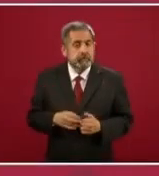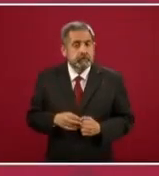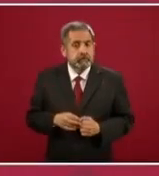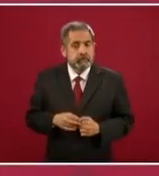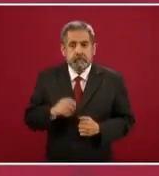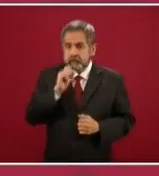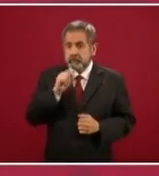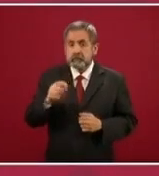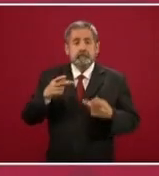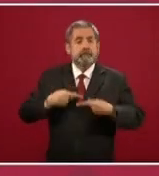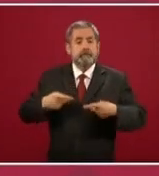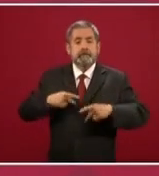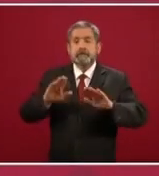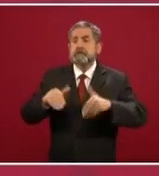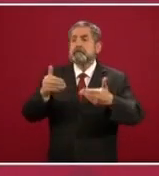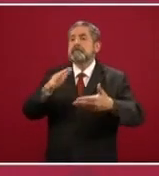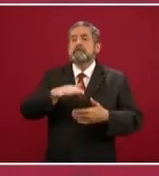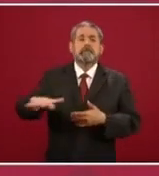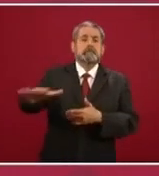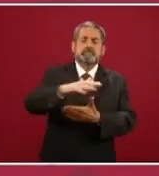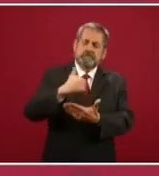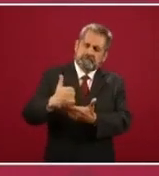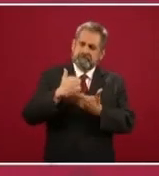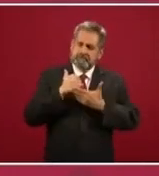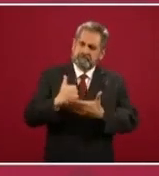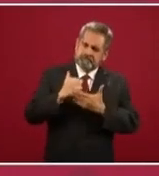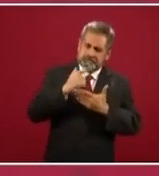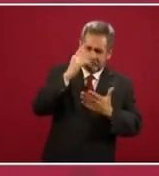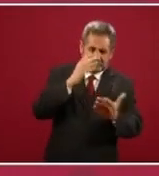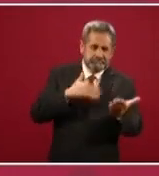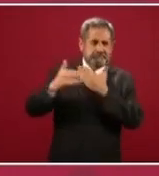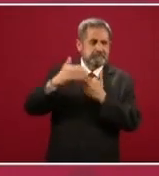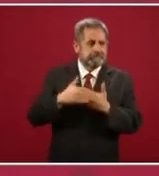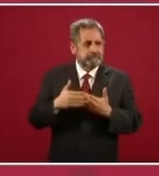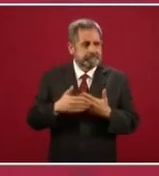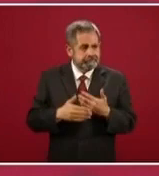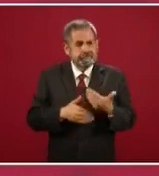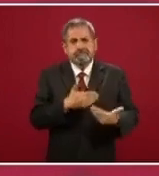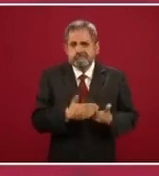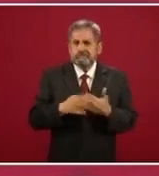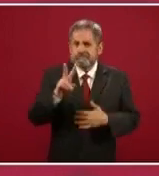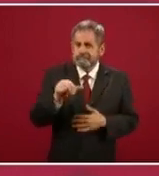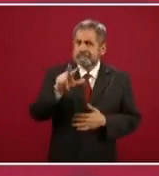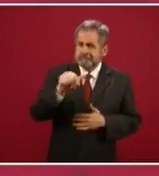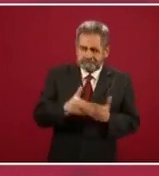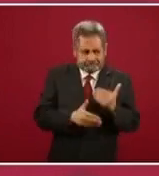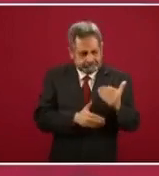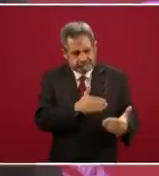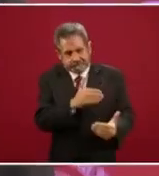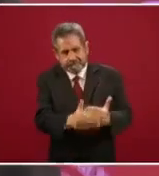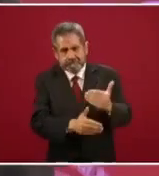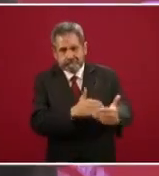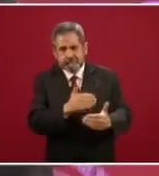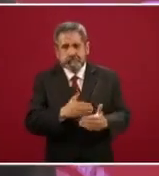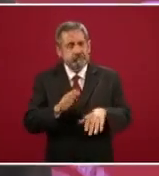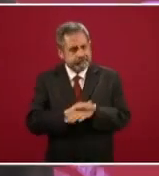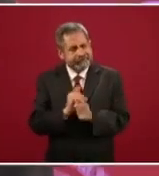y me ayuda el pueblo a empujar el elefante para que camine, aunque es un cuerpo de avance